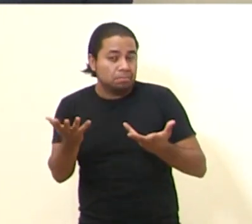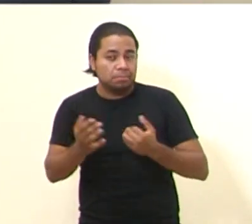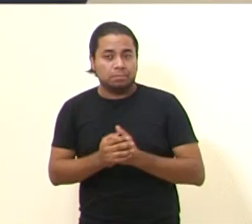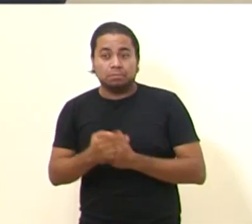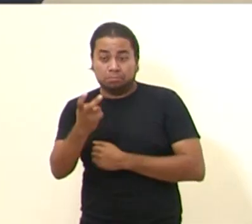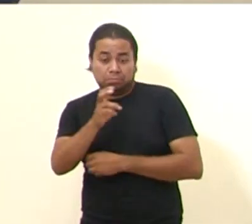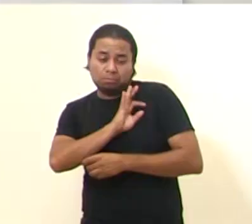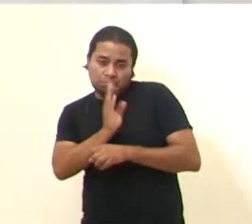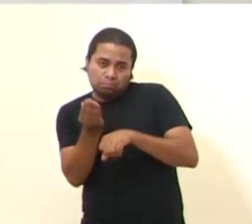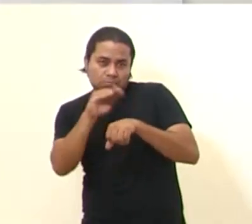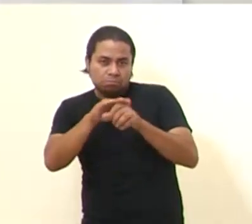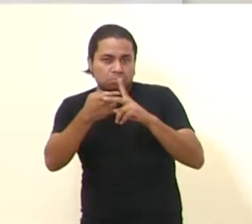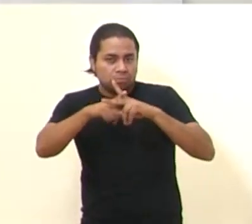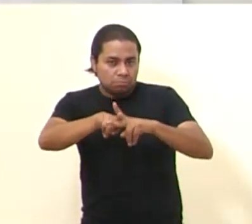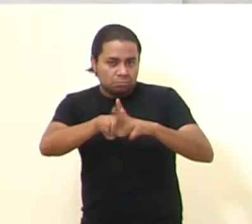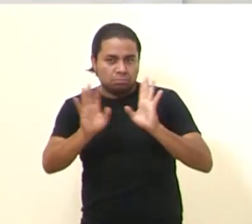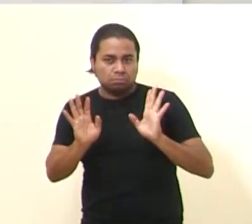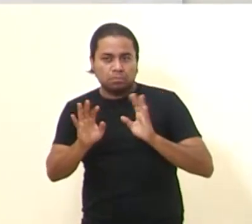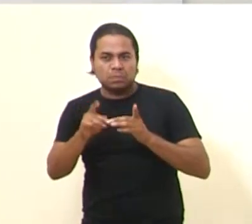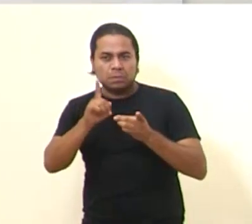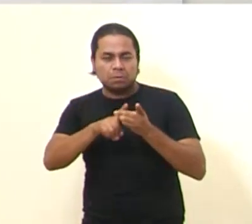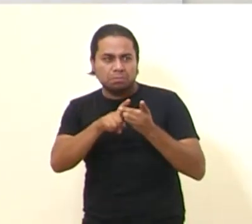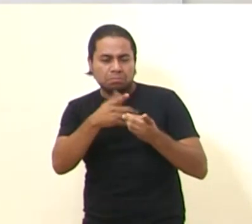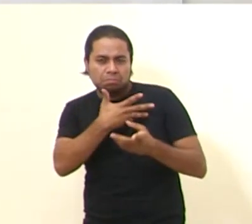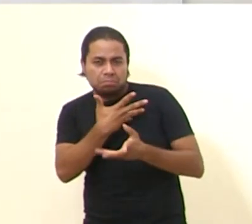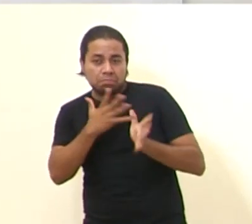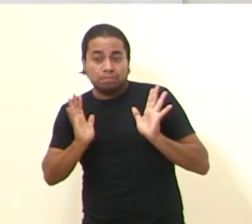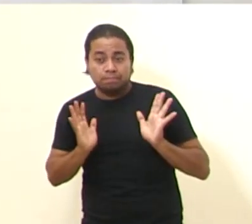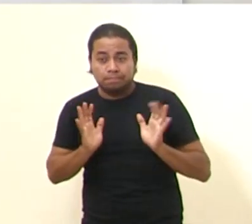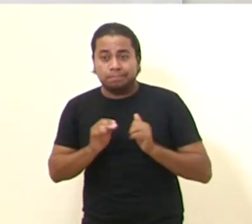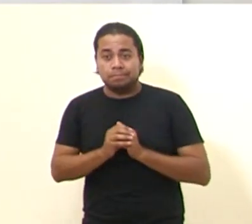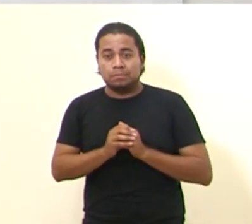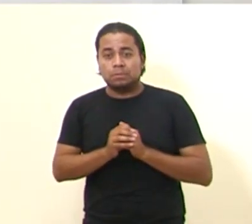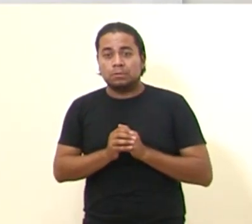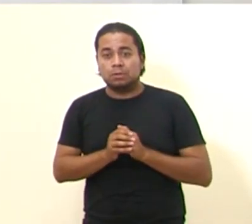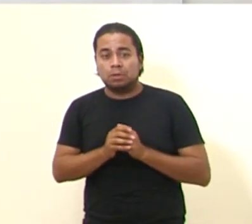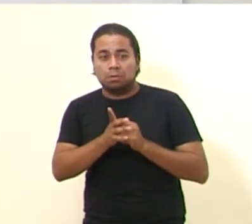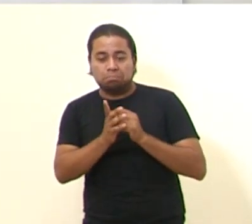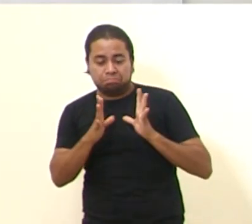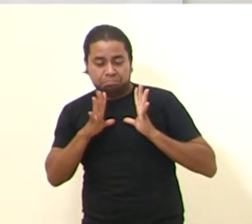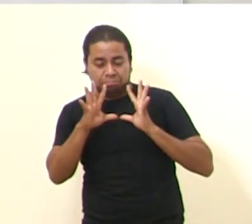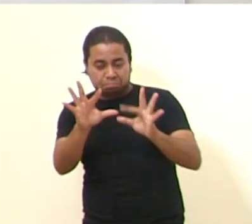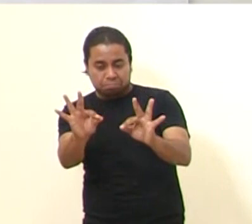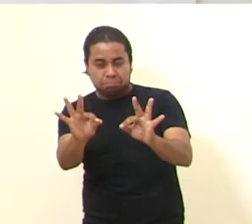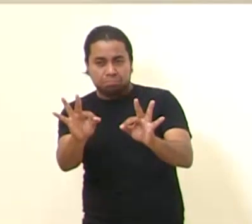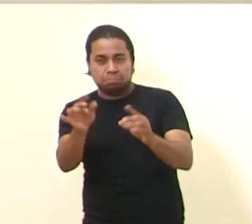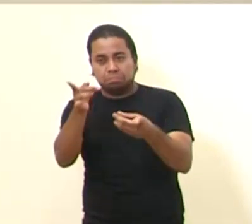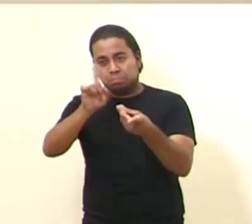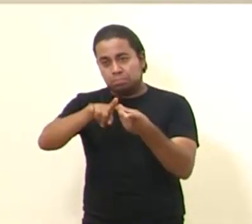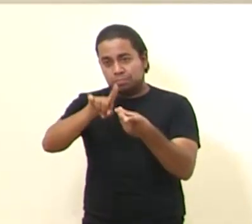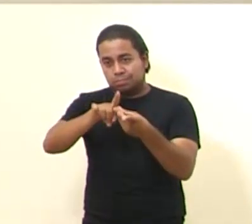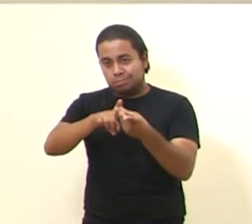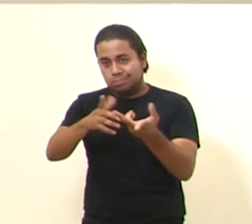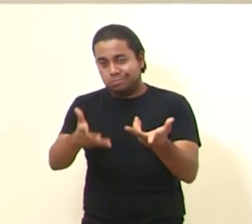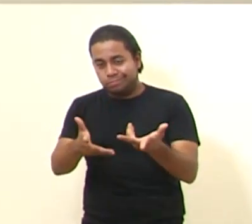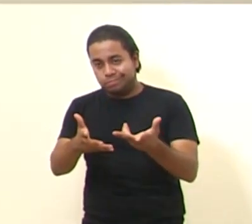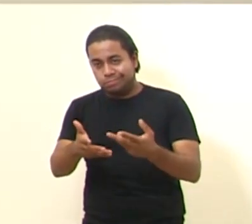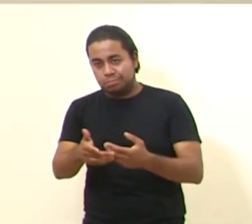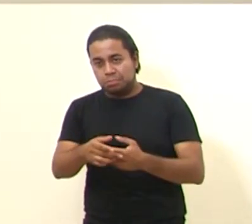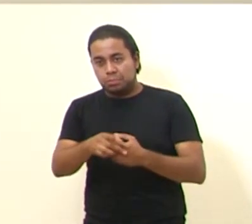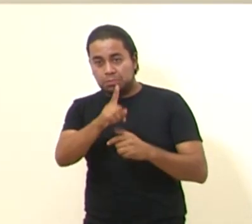Puede ser el origen. ¿De dónde vienen? ¿En dónde se establecieron por primera vez?